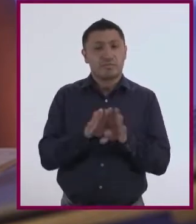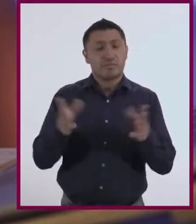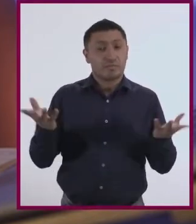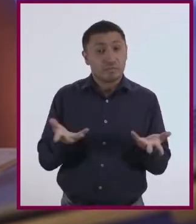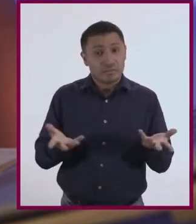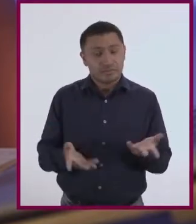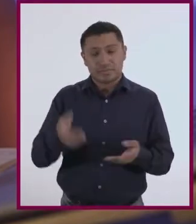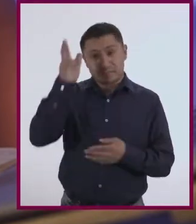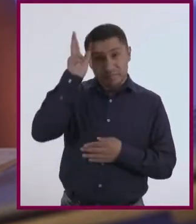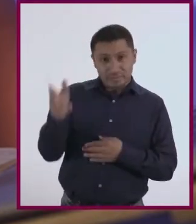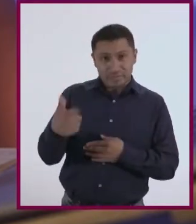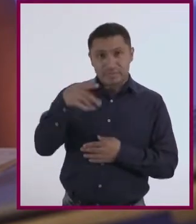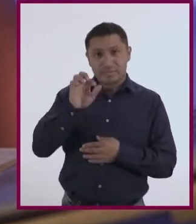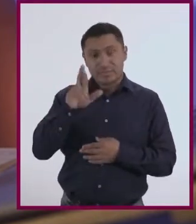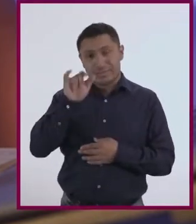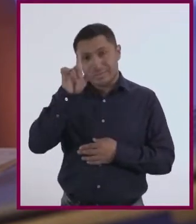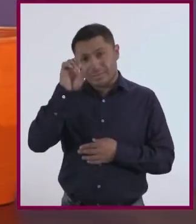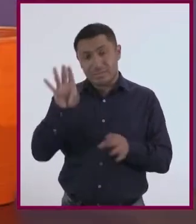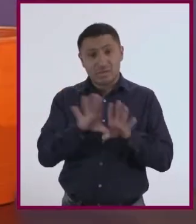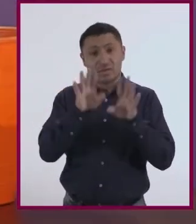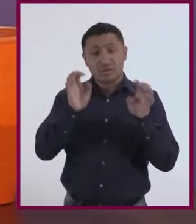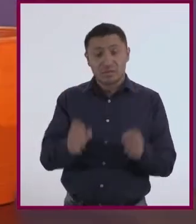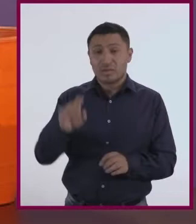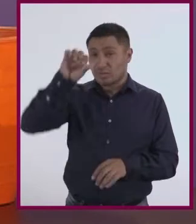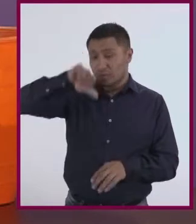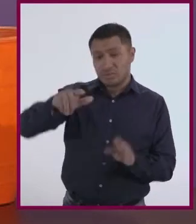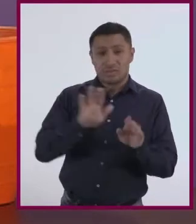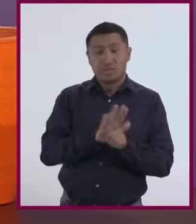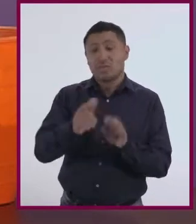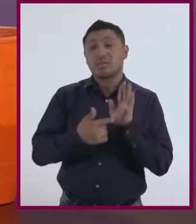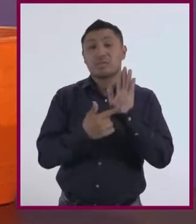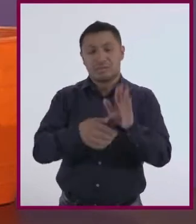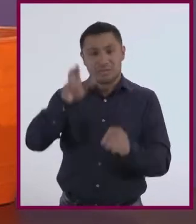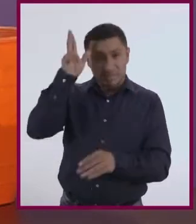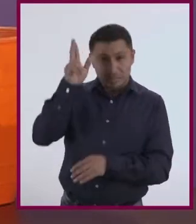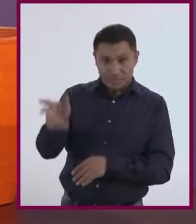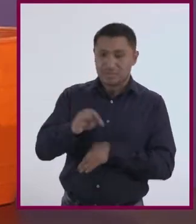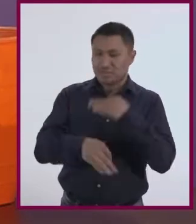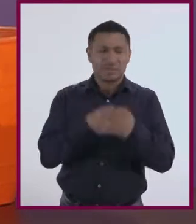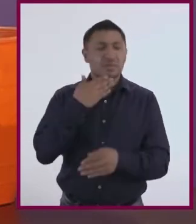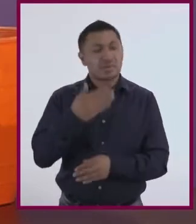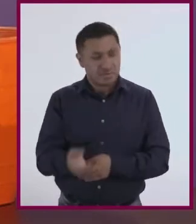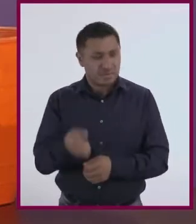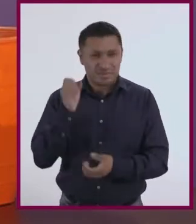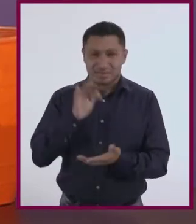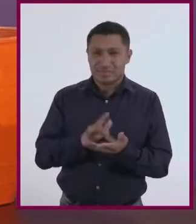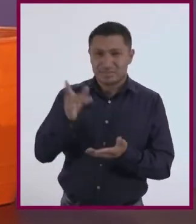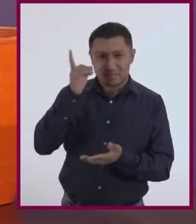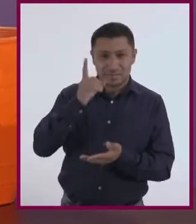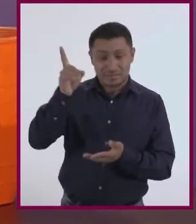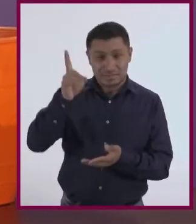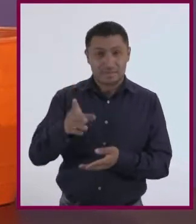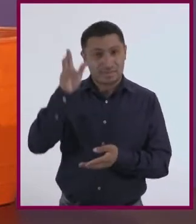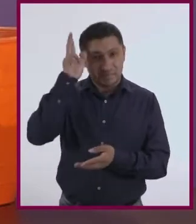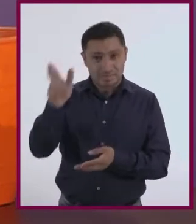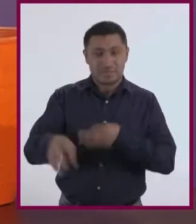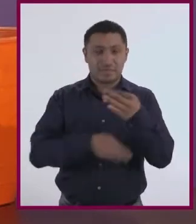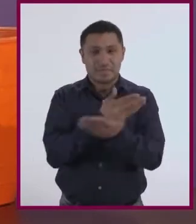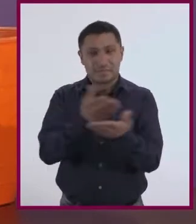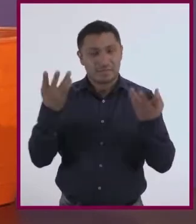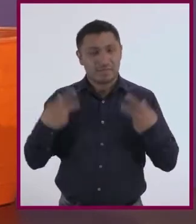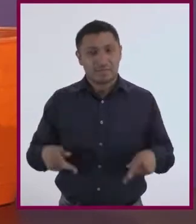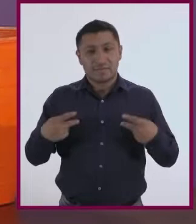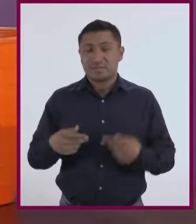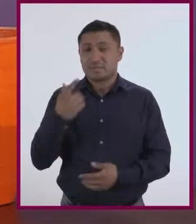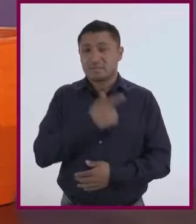Hola Gerardo, ¿cómo estás? ¿Qué nos vas a presentar hoy? Hola Shadani, todo muy bien afortunadamente. Hola amigas y amigos que nos ven desde casa. Un